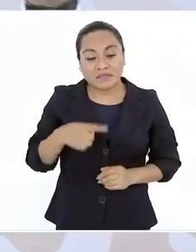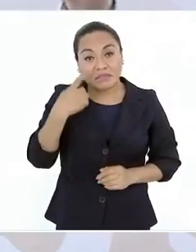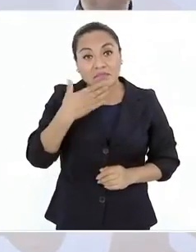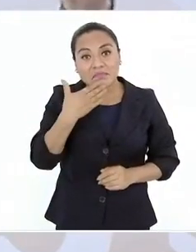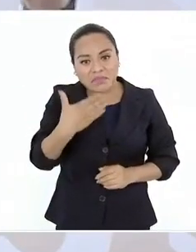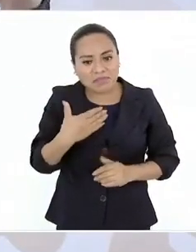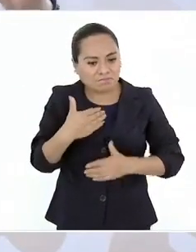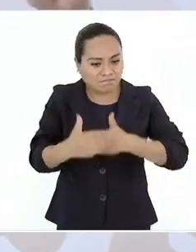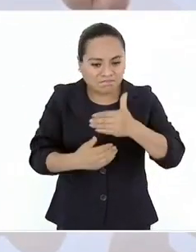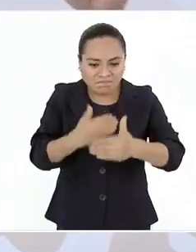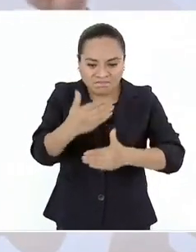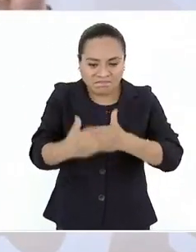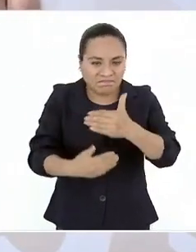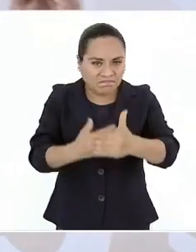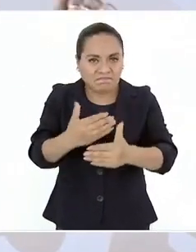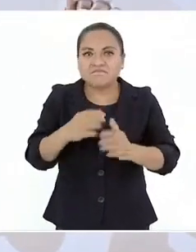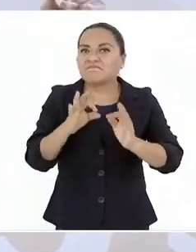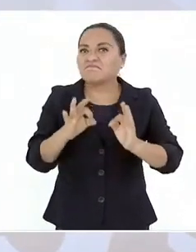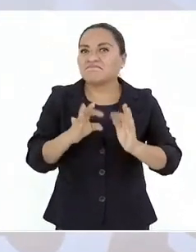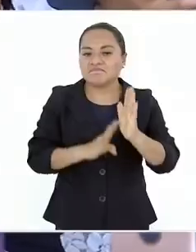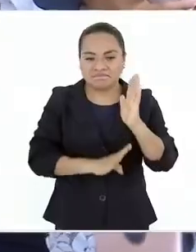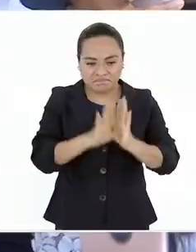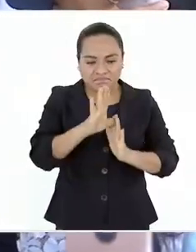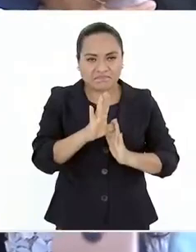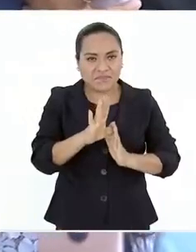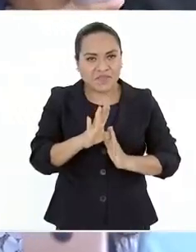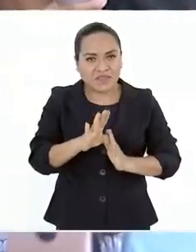haya desarrollo parejo,